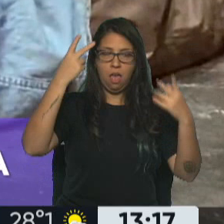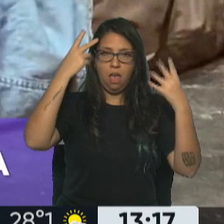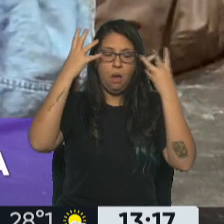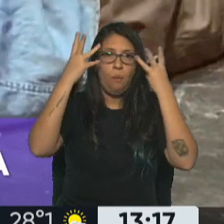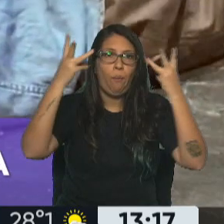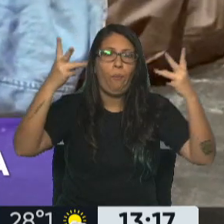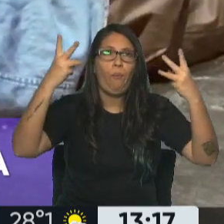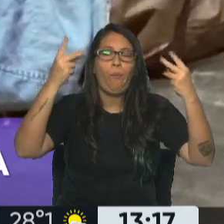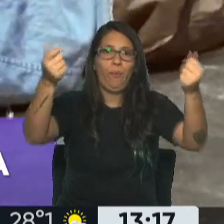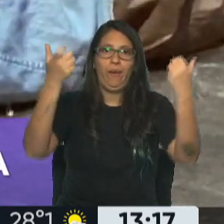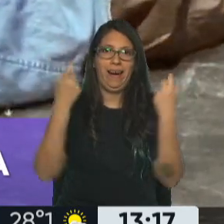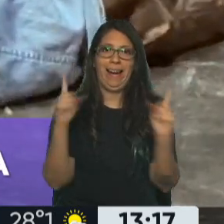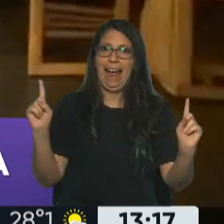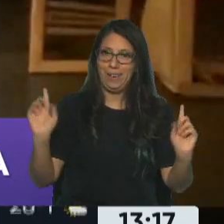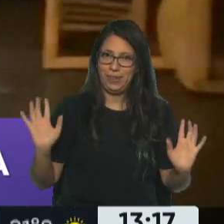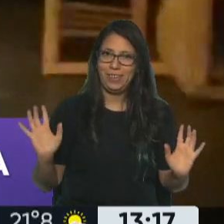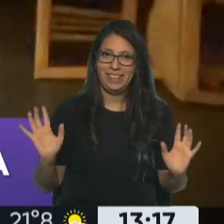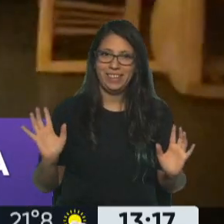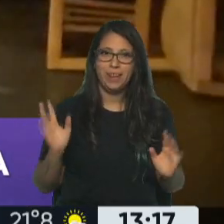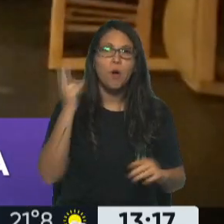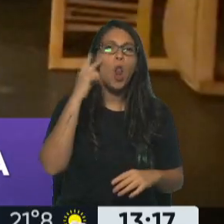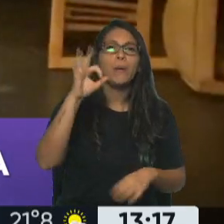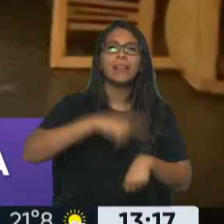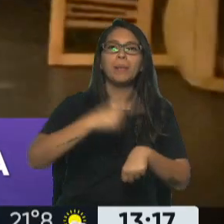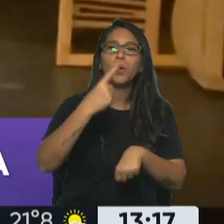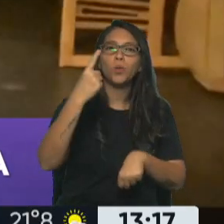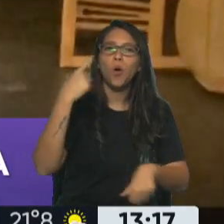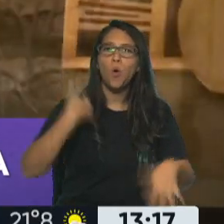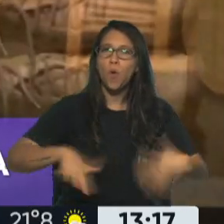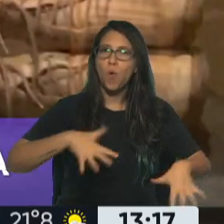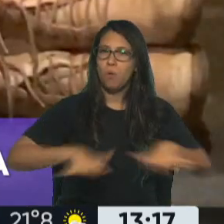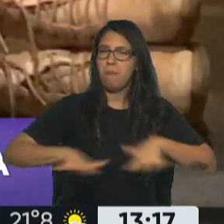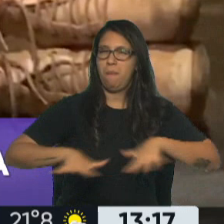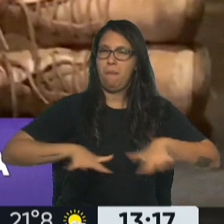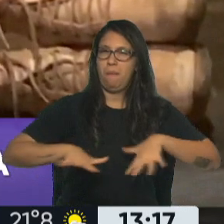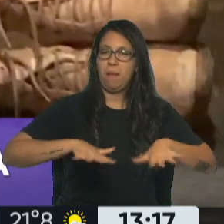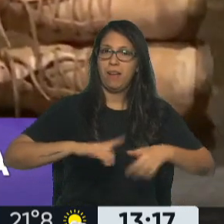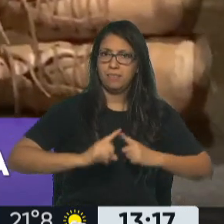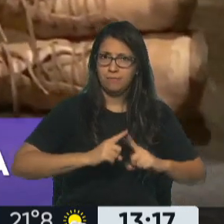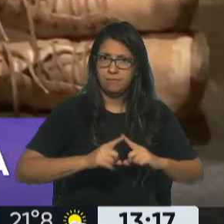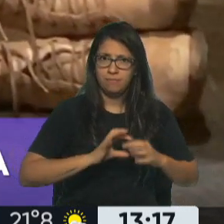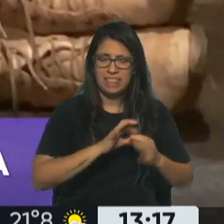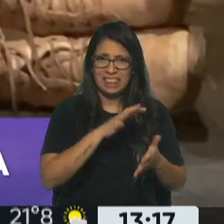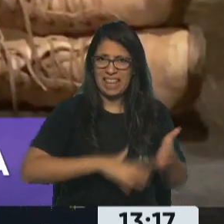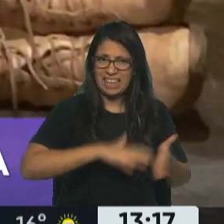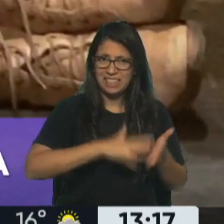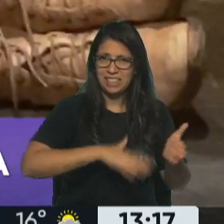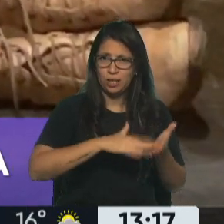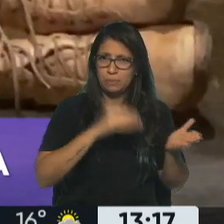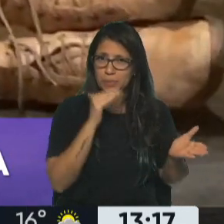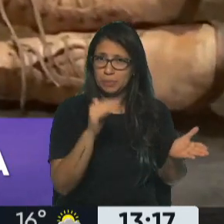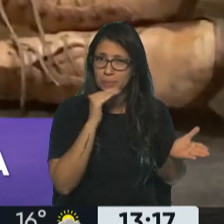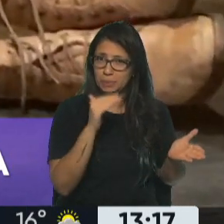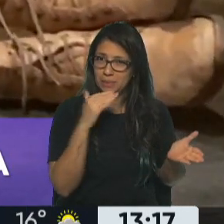donde hay mucho en juego decís 90 minutos maratónicos 90 minutos maratónicos que tienen que ver con muchísimo texto es tremenda la